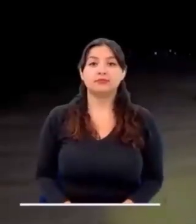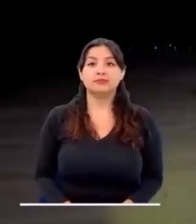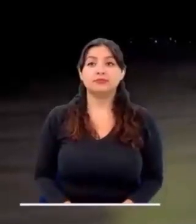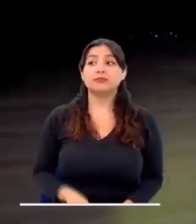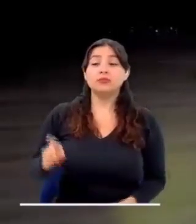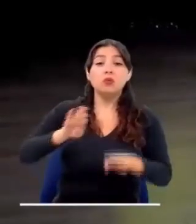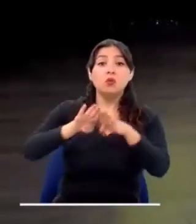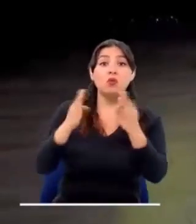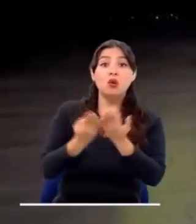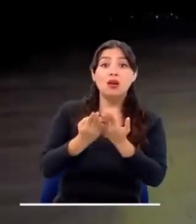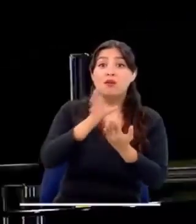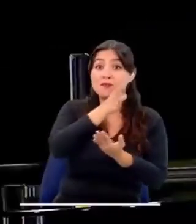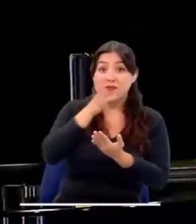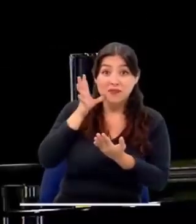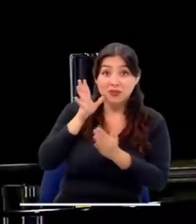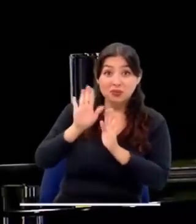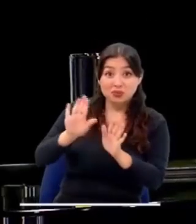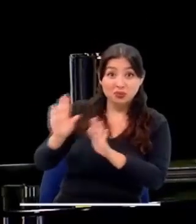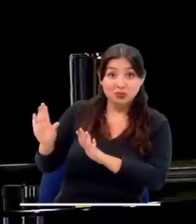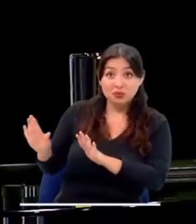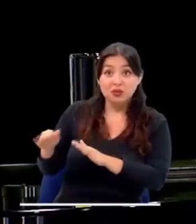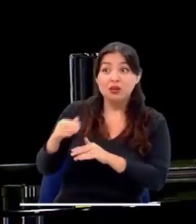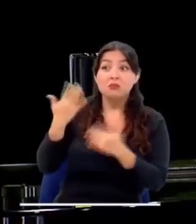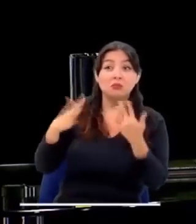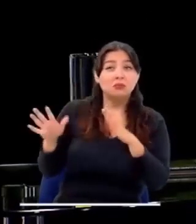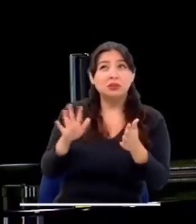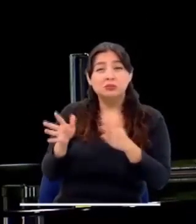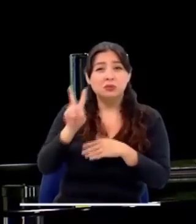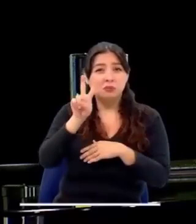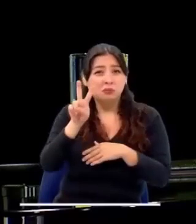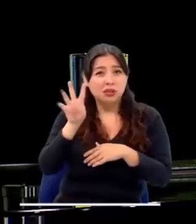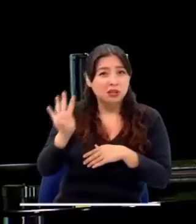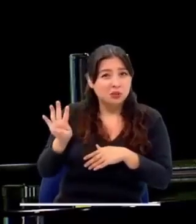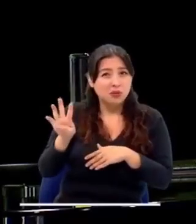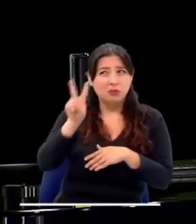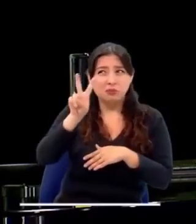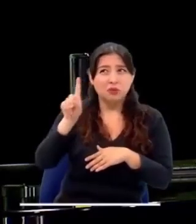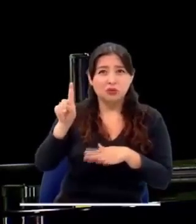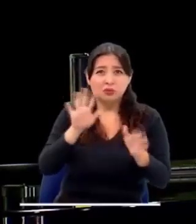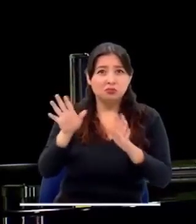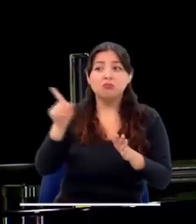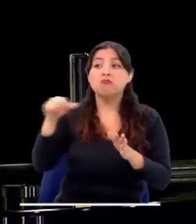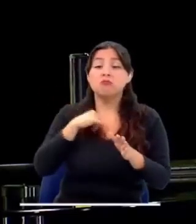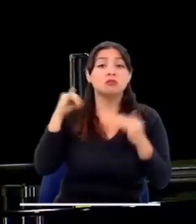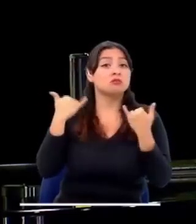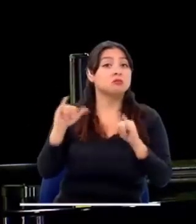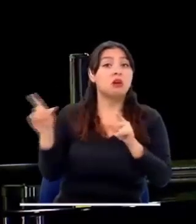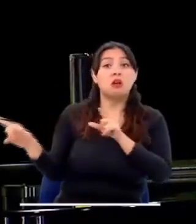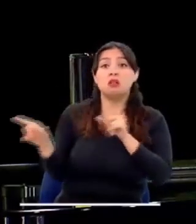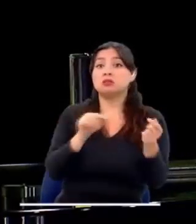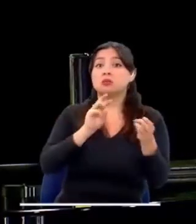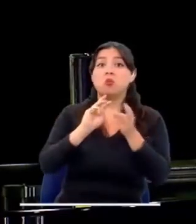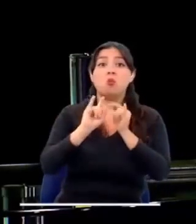las escuelas veredales, prácticamente de las 24 o 21, tienen conectividad para los próximos 10 años. Las tres